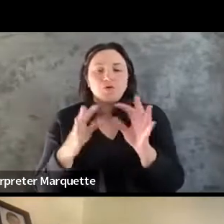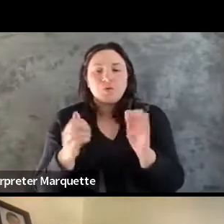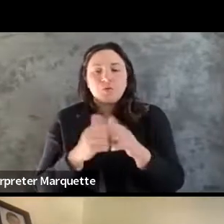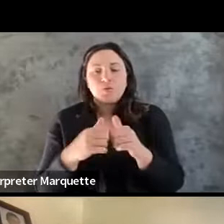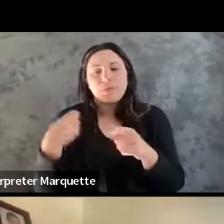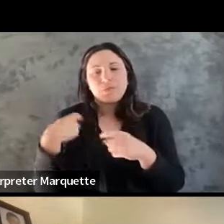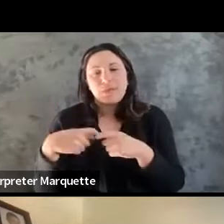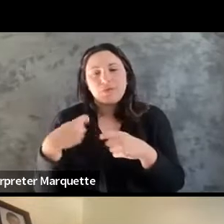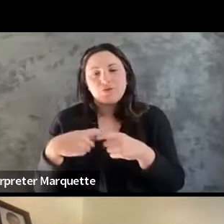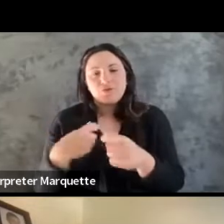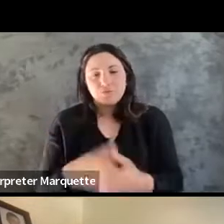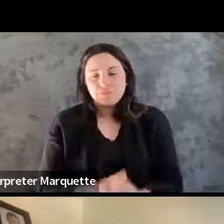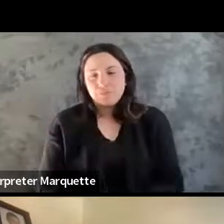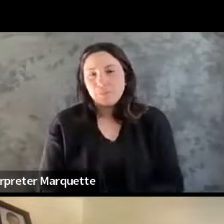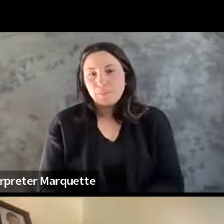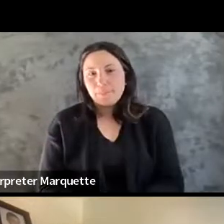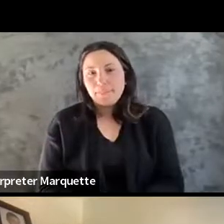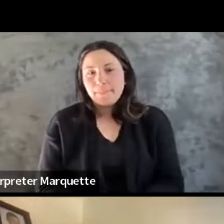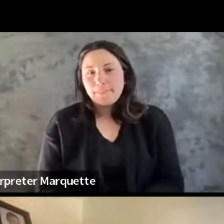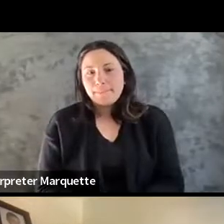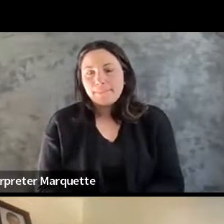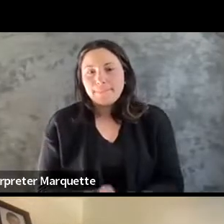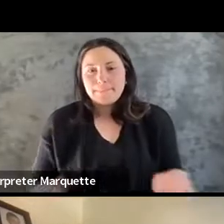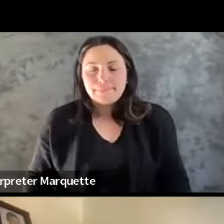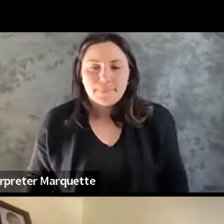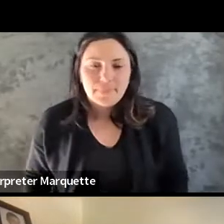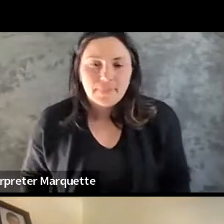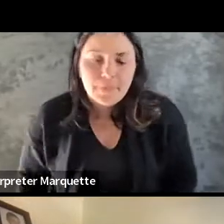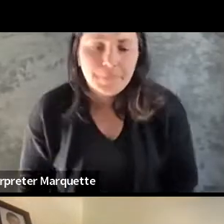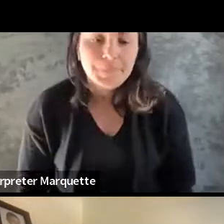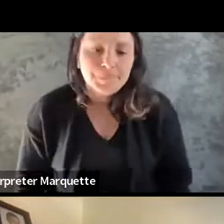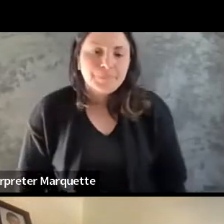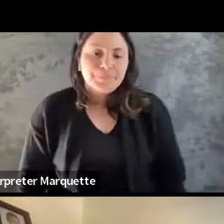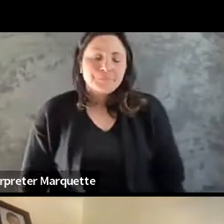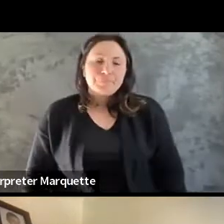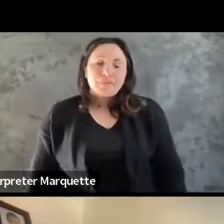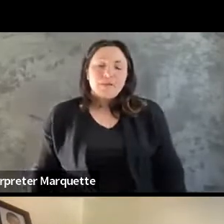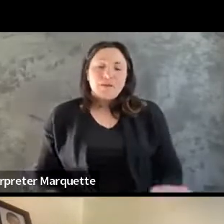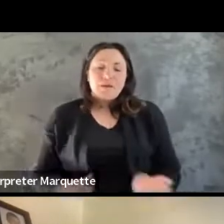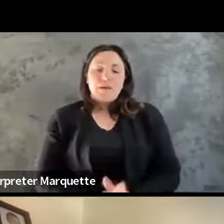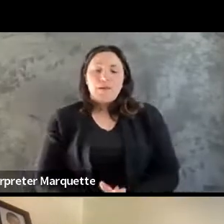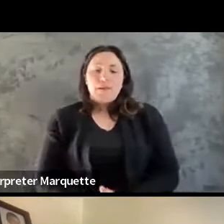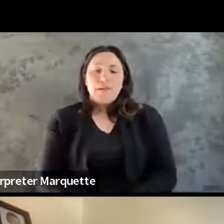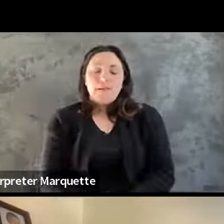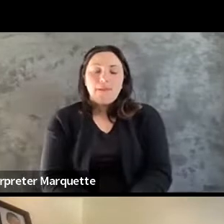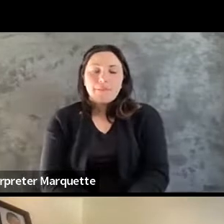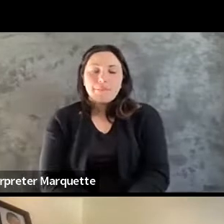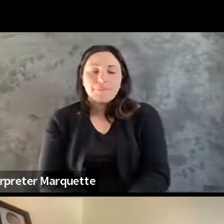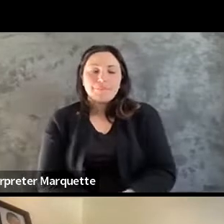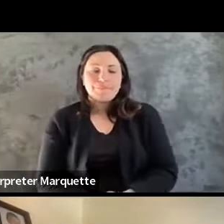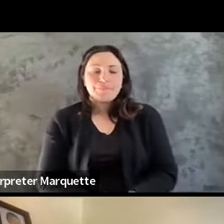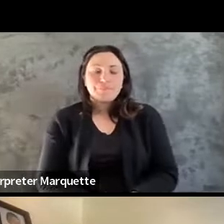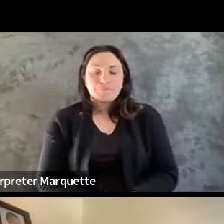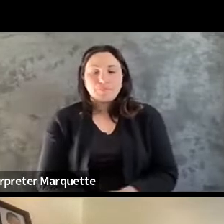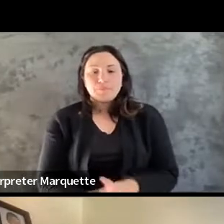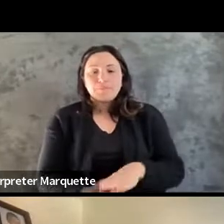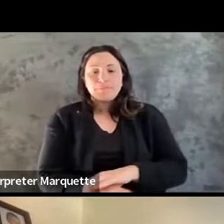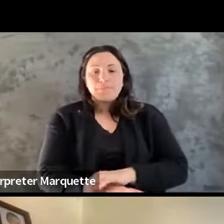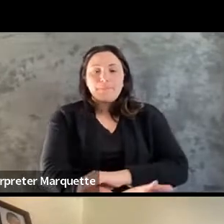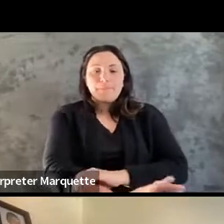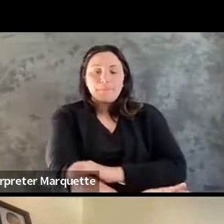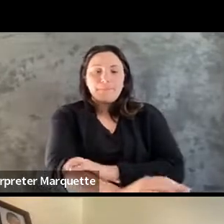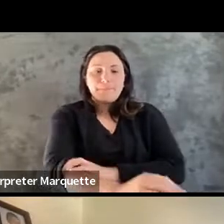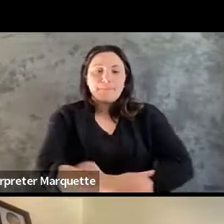el botón de interpretación en la parte inferior derecha de la pantalla Zoom. Verá un icono en forma de globo terráqueo que se